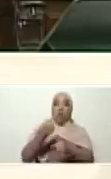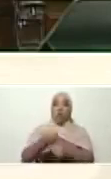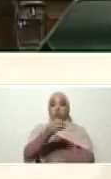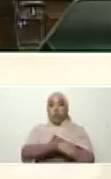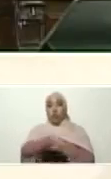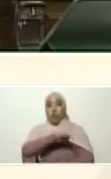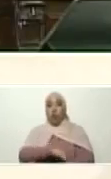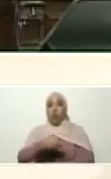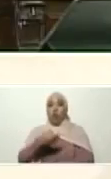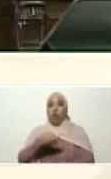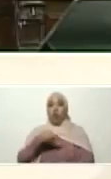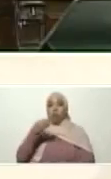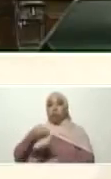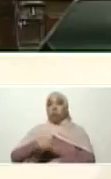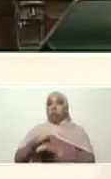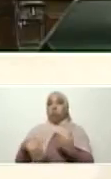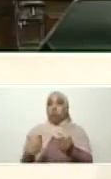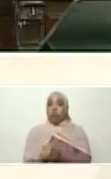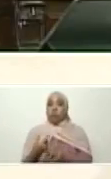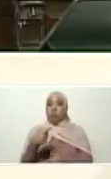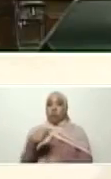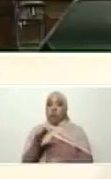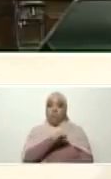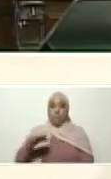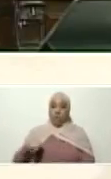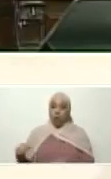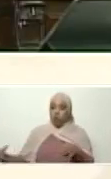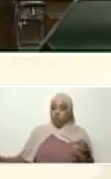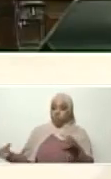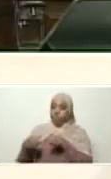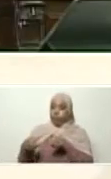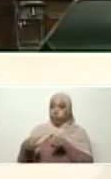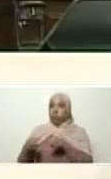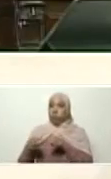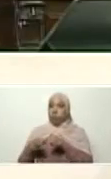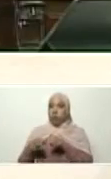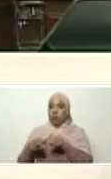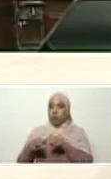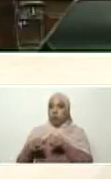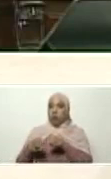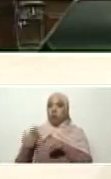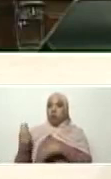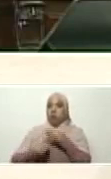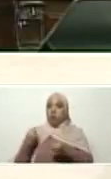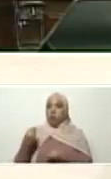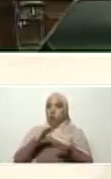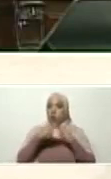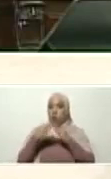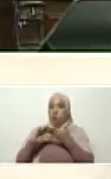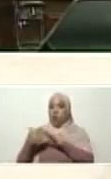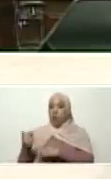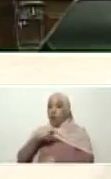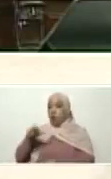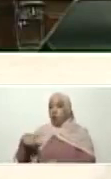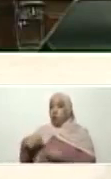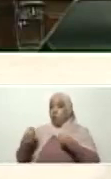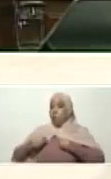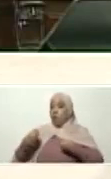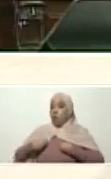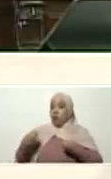vida. Yo lo decía en la reunión en privado ayer, que hemos estado en los barrios toda la vida, en